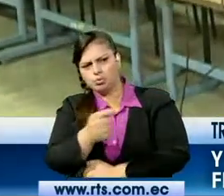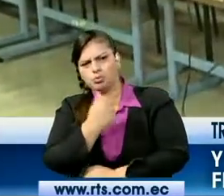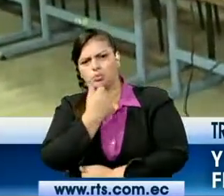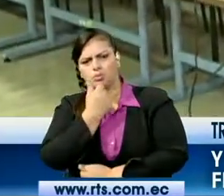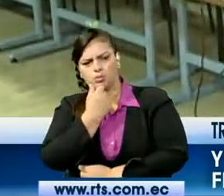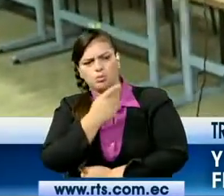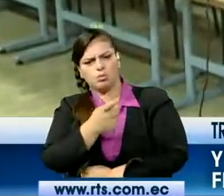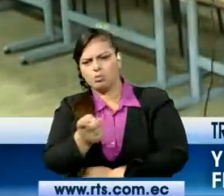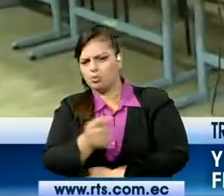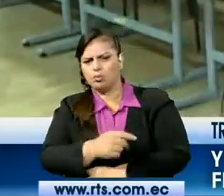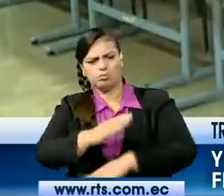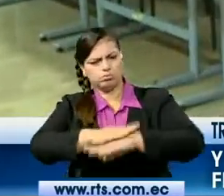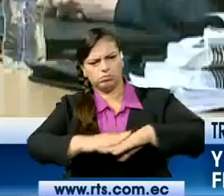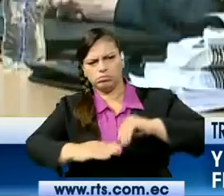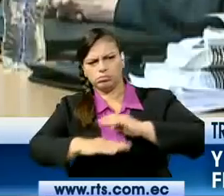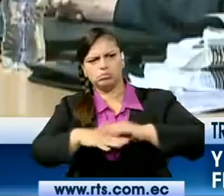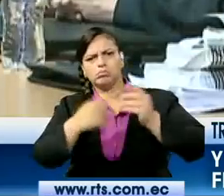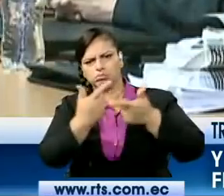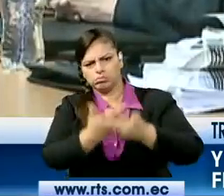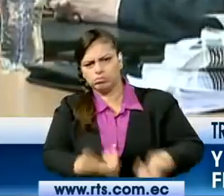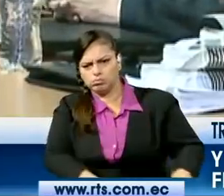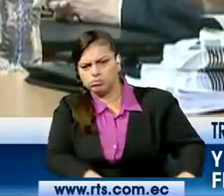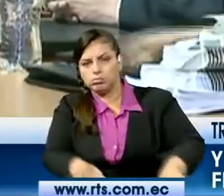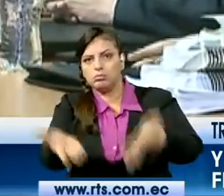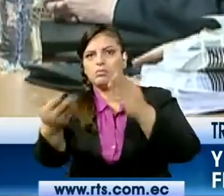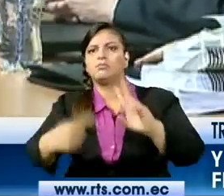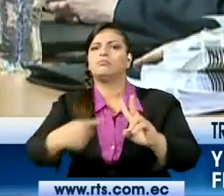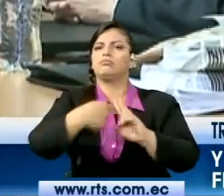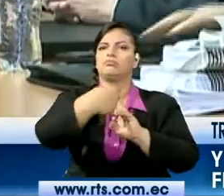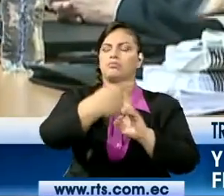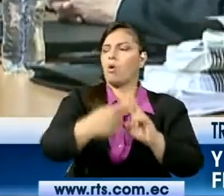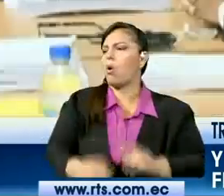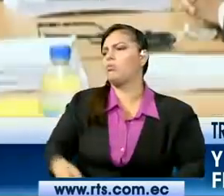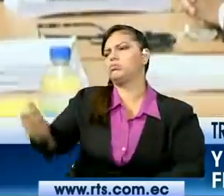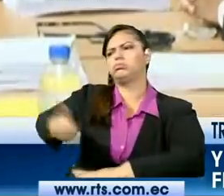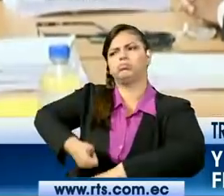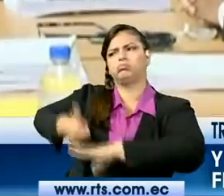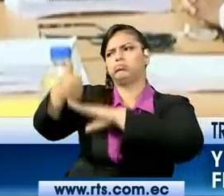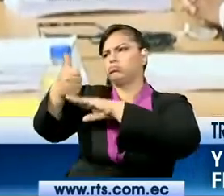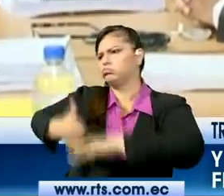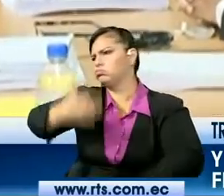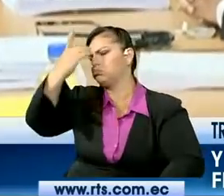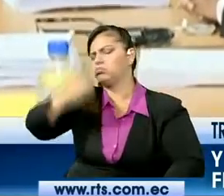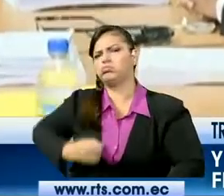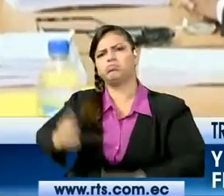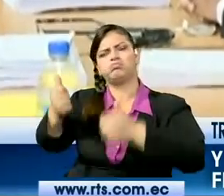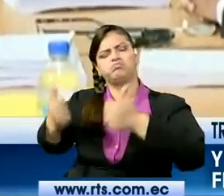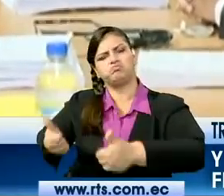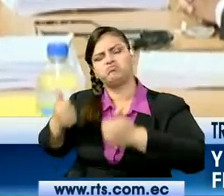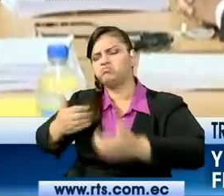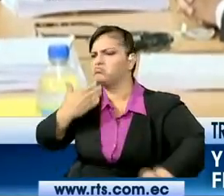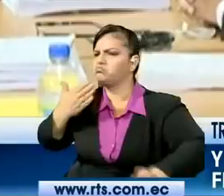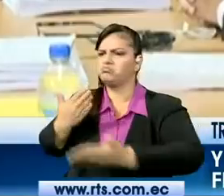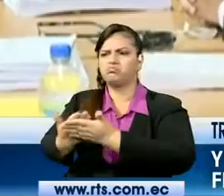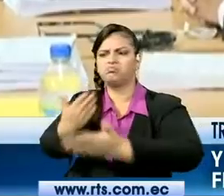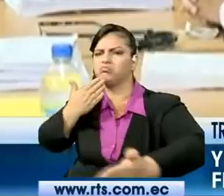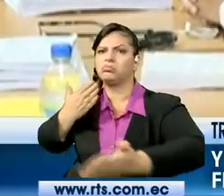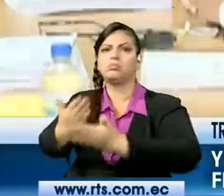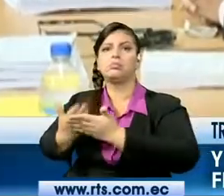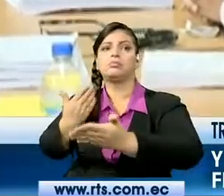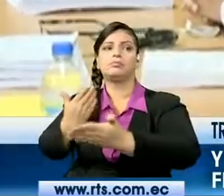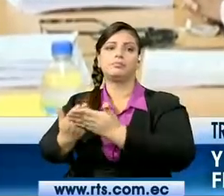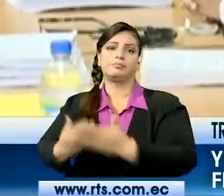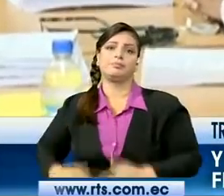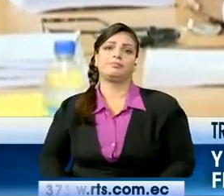como en la labor periodística. El activista político adelantó que interpondrá acciones contra todos quienes ordenaron en diciembre de 2013